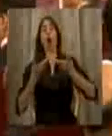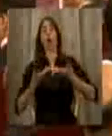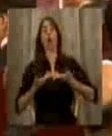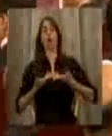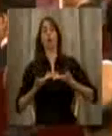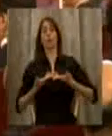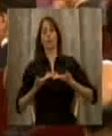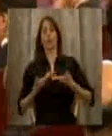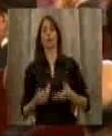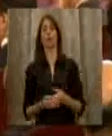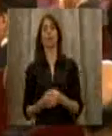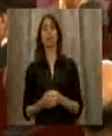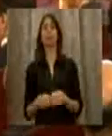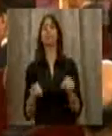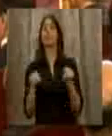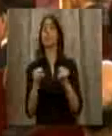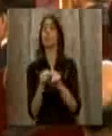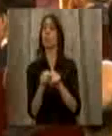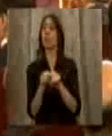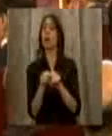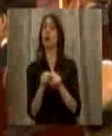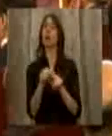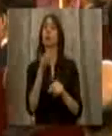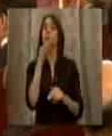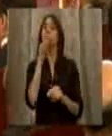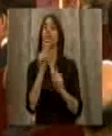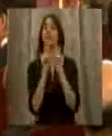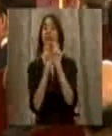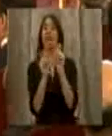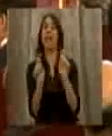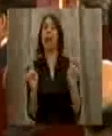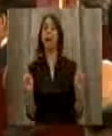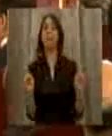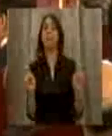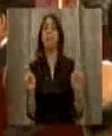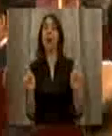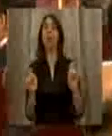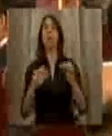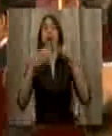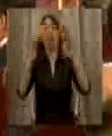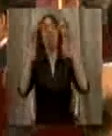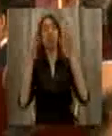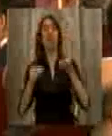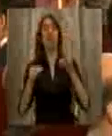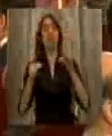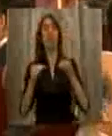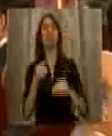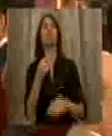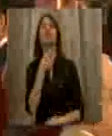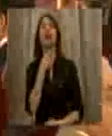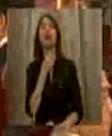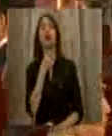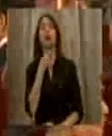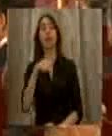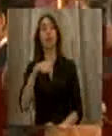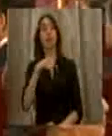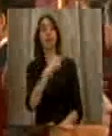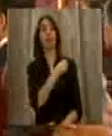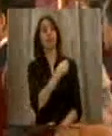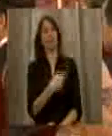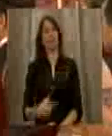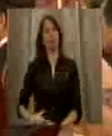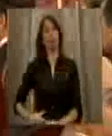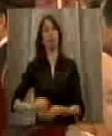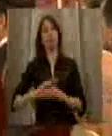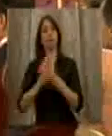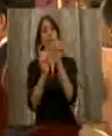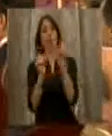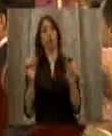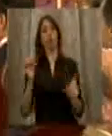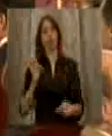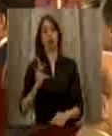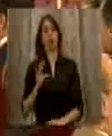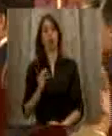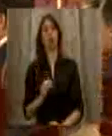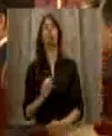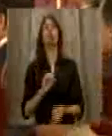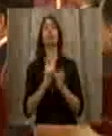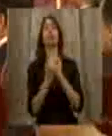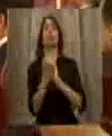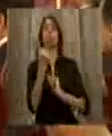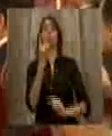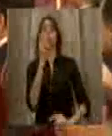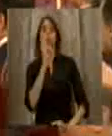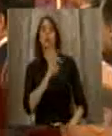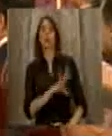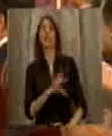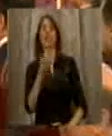posible. Tal como se denomina nuestra campaña, en definitiva, la aspiración de este gobierno y de todos los chilenos es un Chile